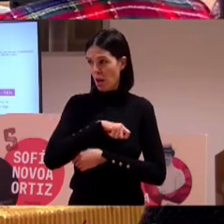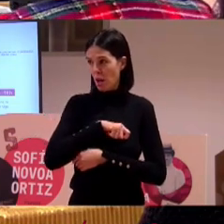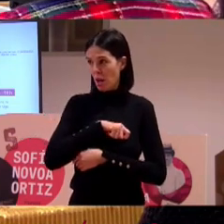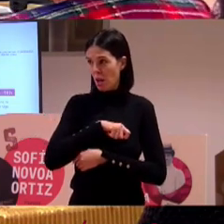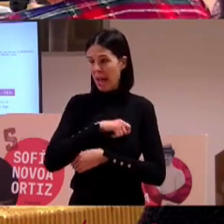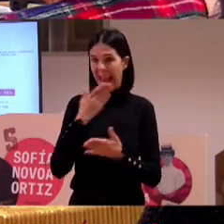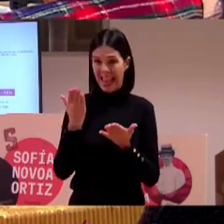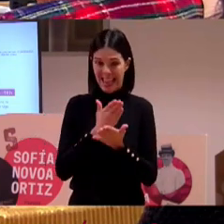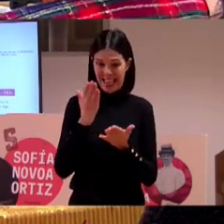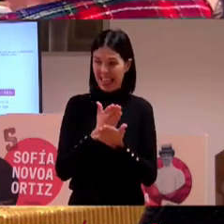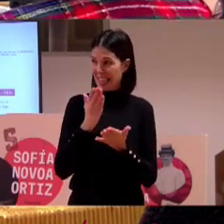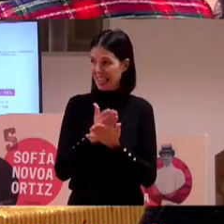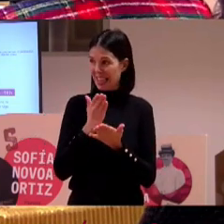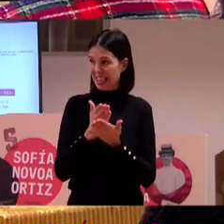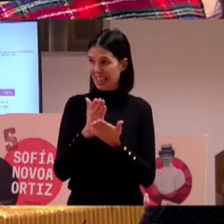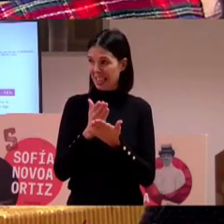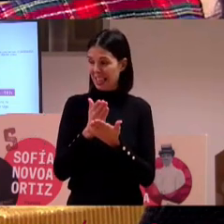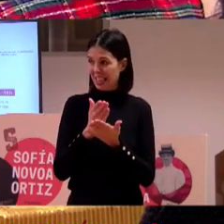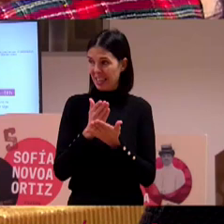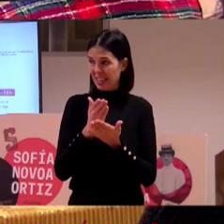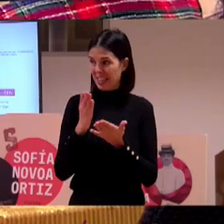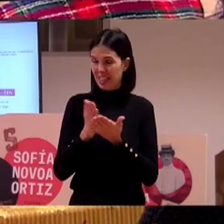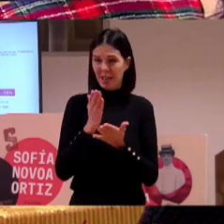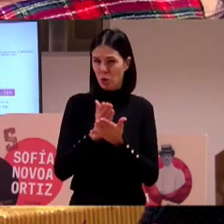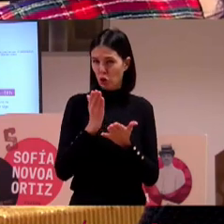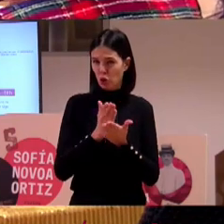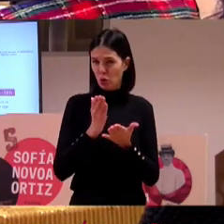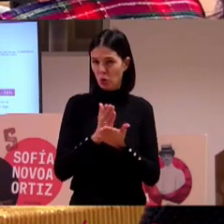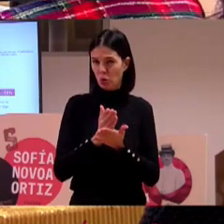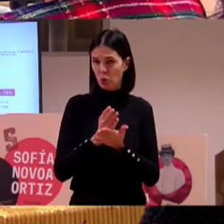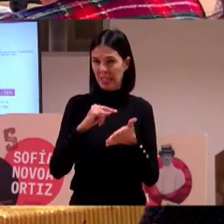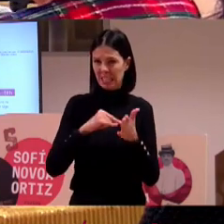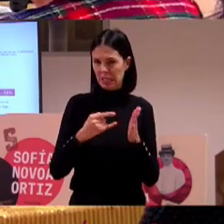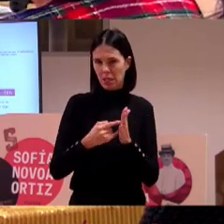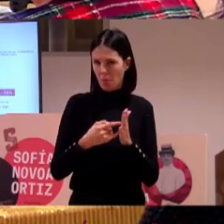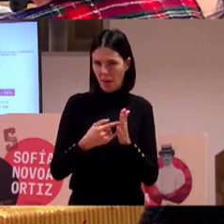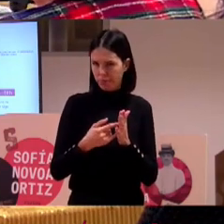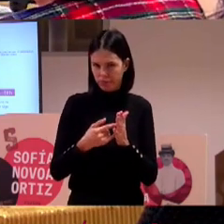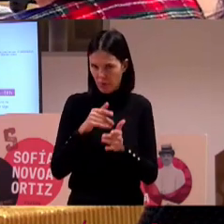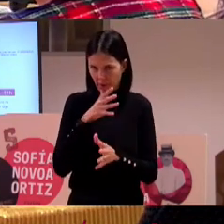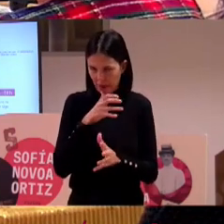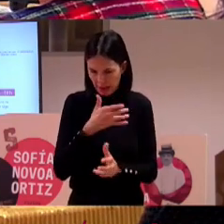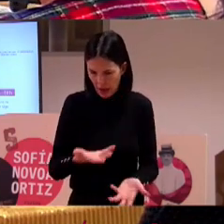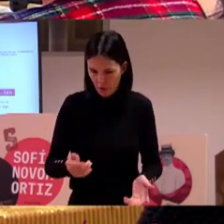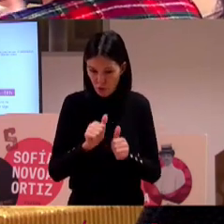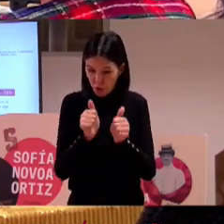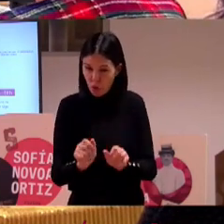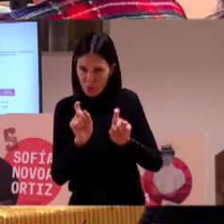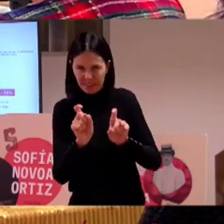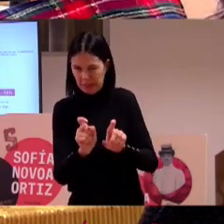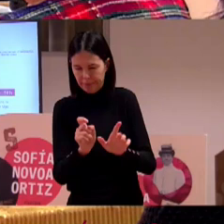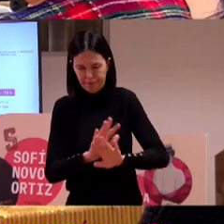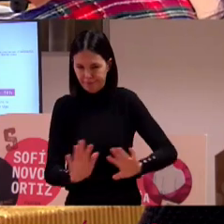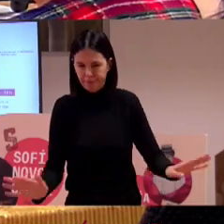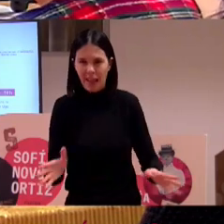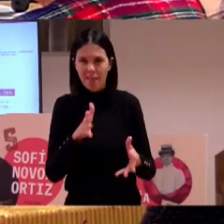los libros que estaban en un sistema ridículo de enseñar,